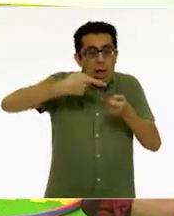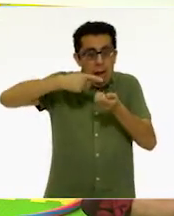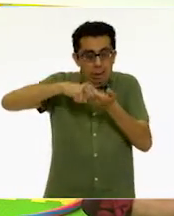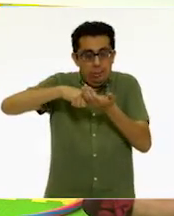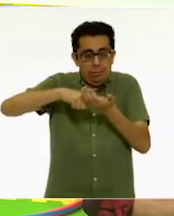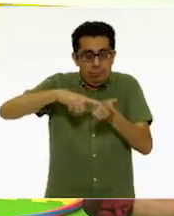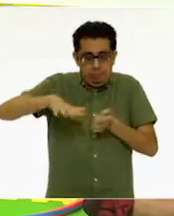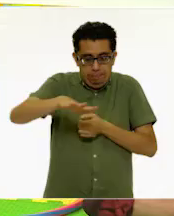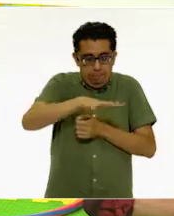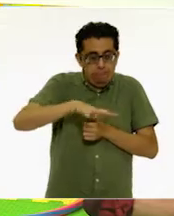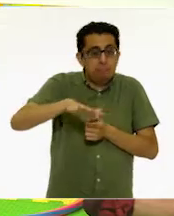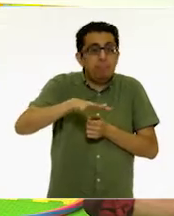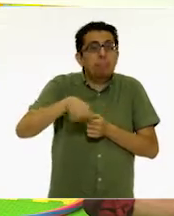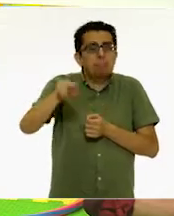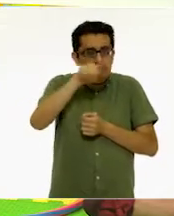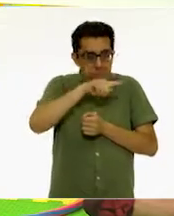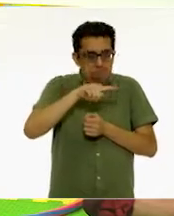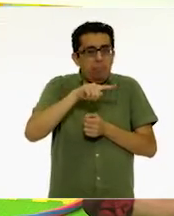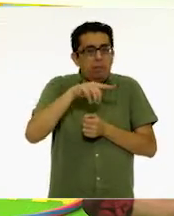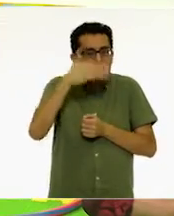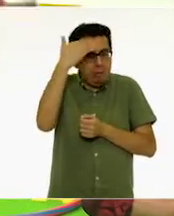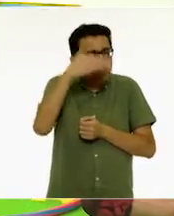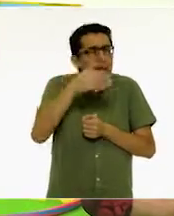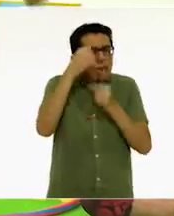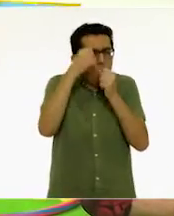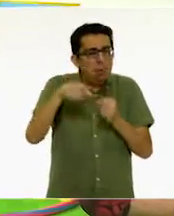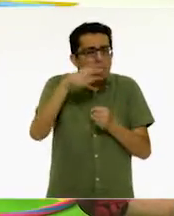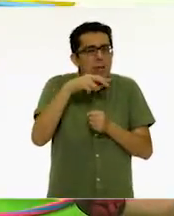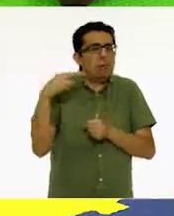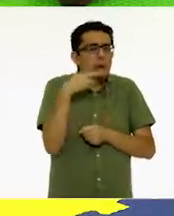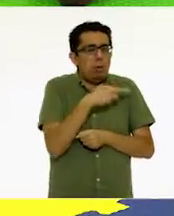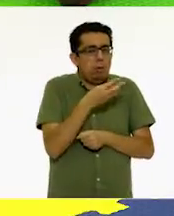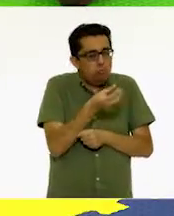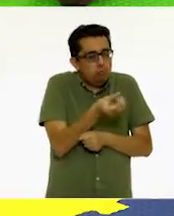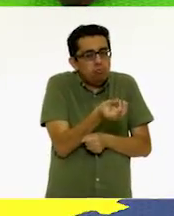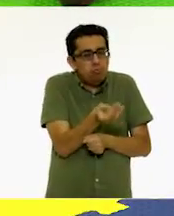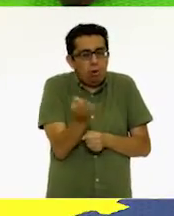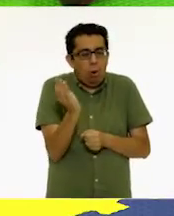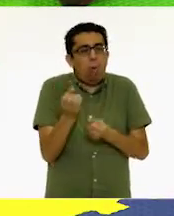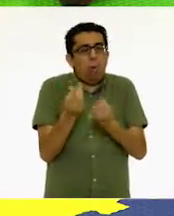poco más rápido porque yo sé que ya saben contar. Venga, y... ¡Uno!